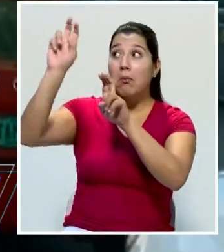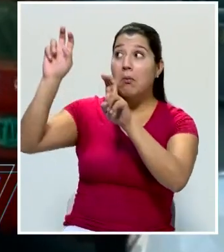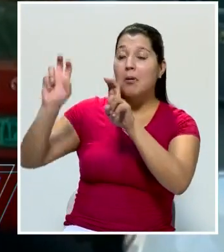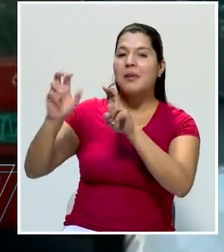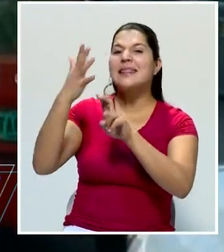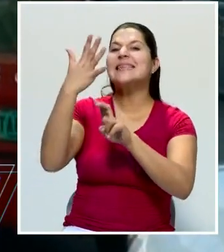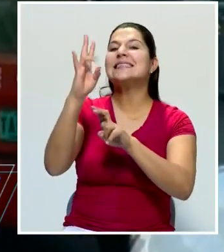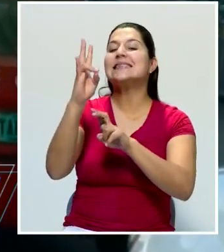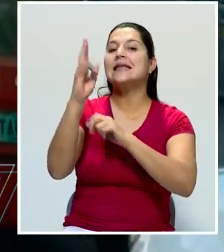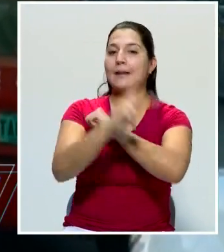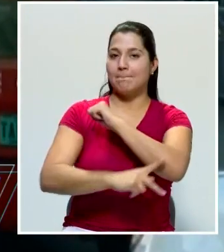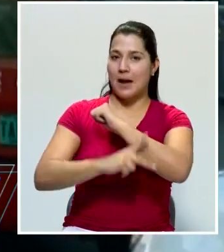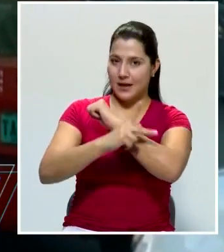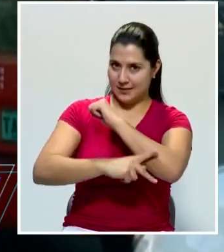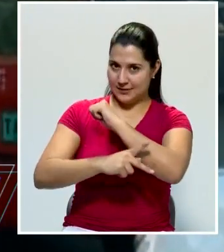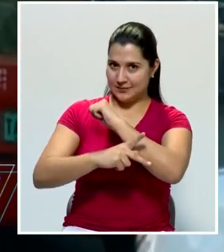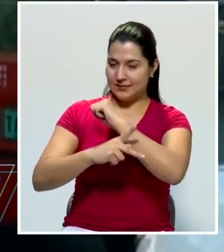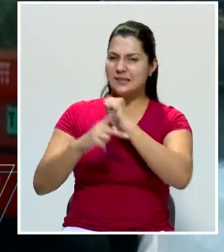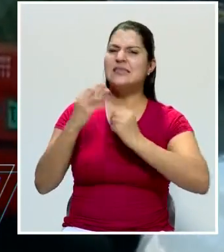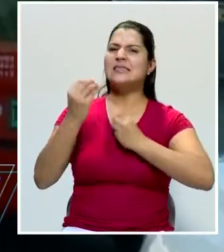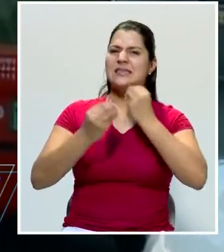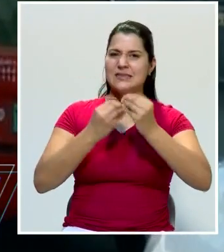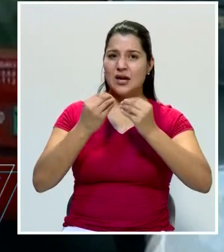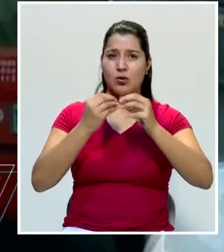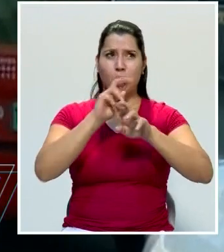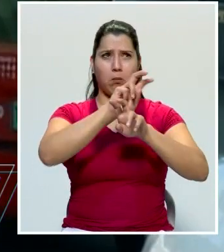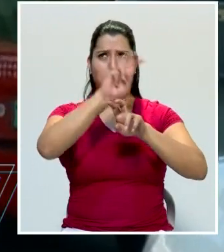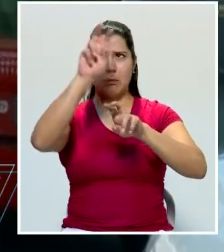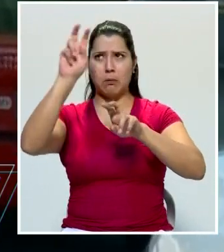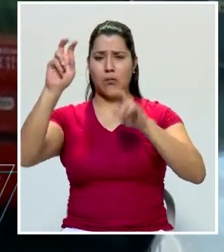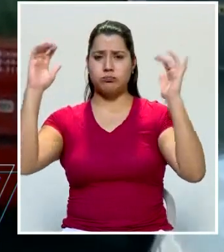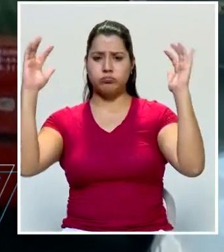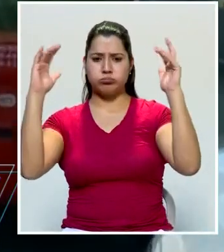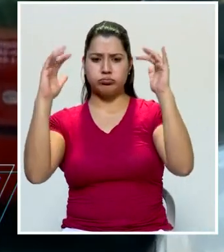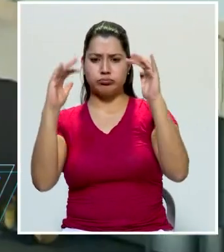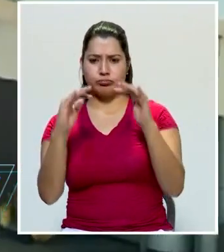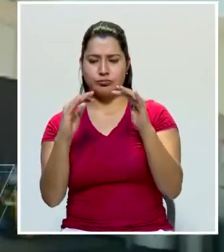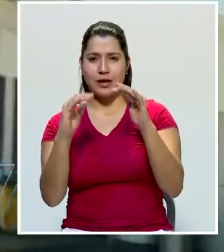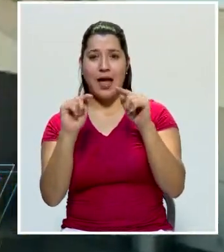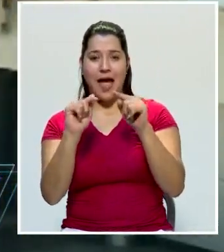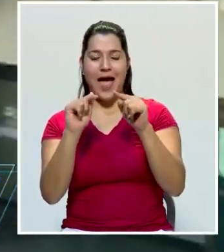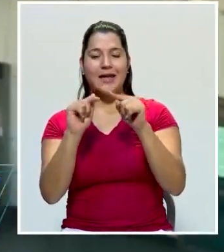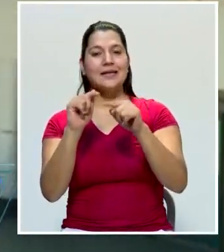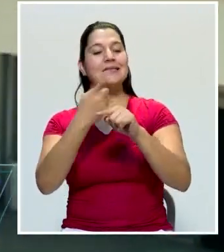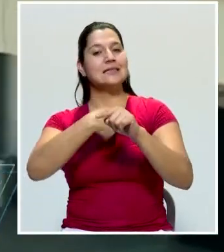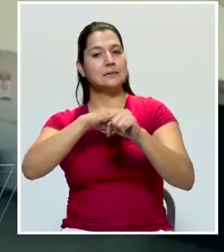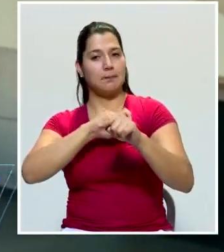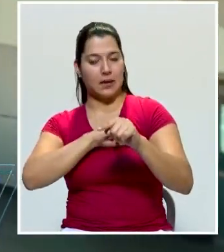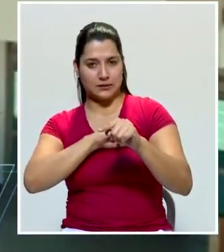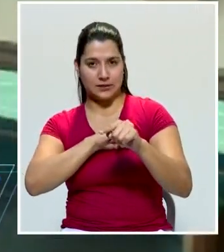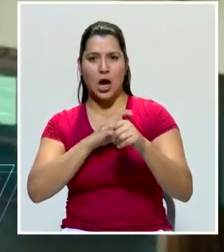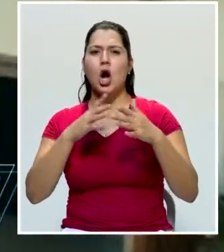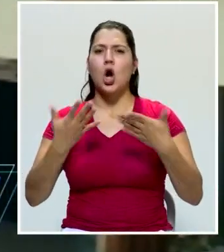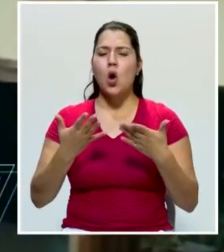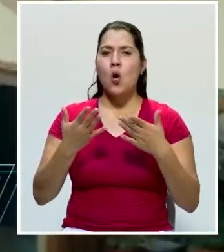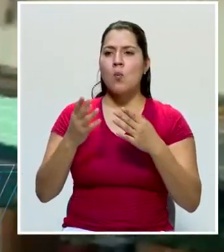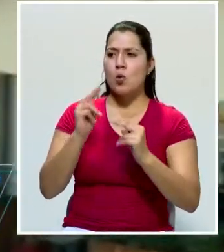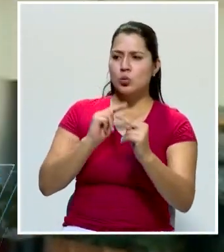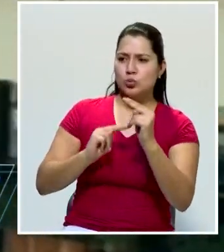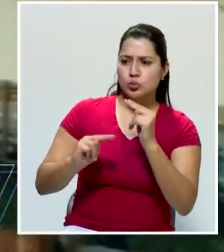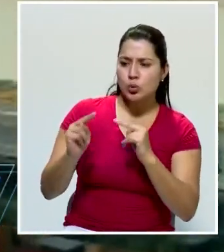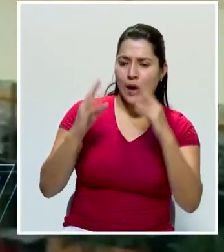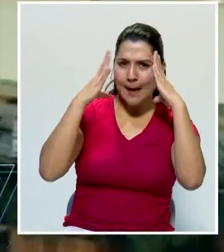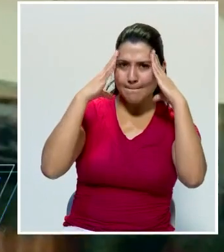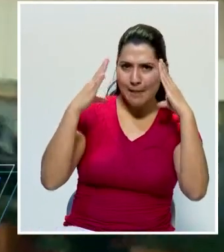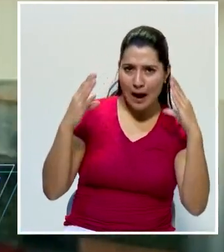del COVID-19 en los aeropuertos del mundo. Por medio de las gestiones de la Cancillería y las embajadas de Costa Rica en estos